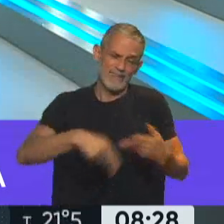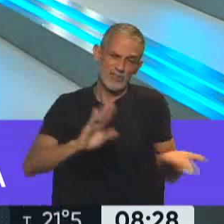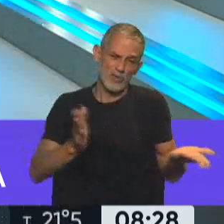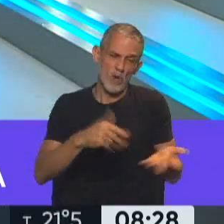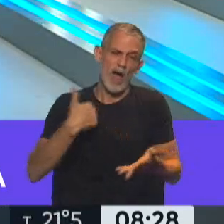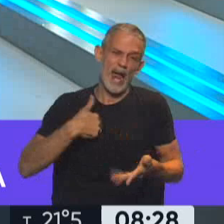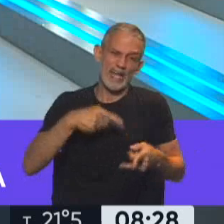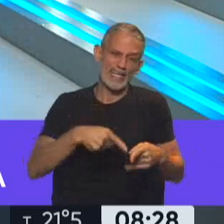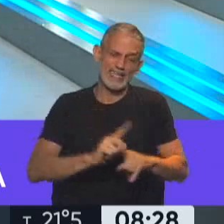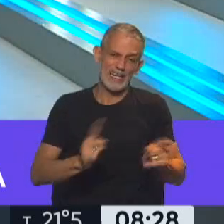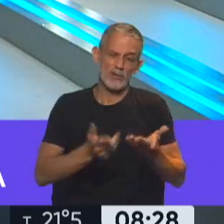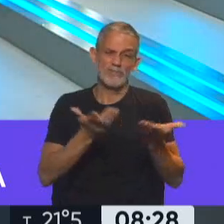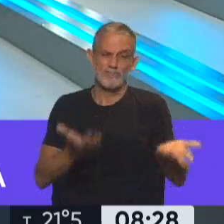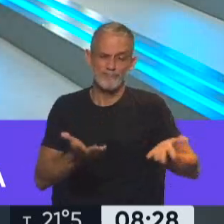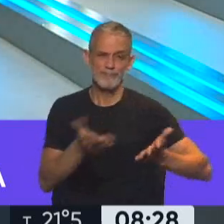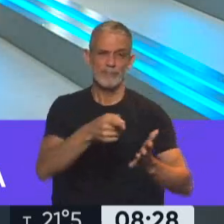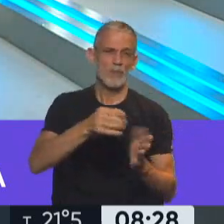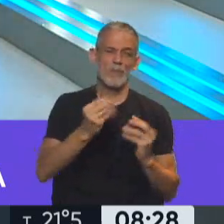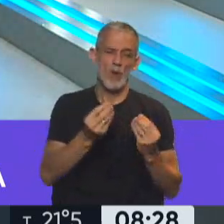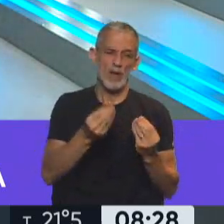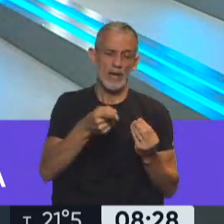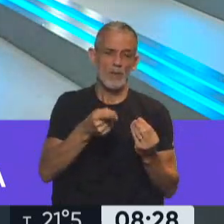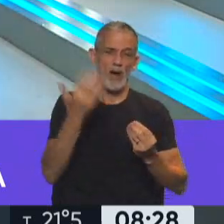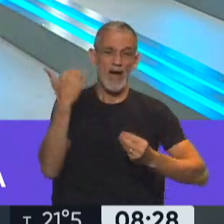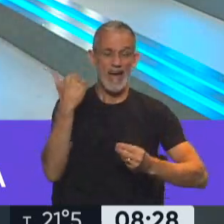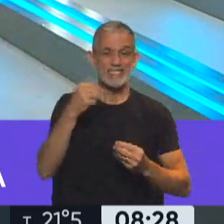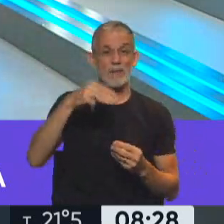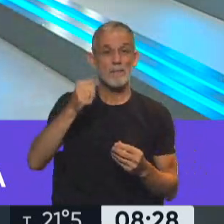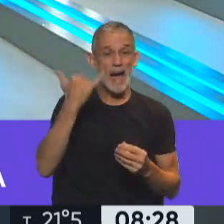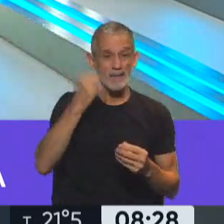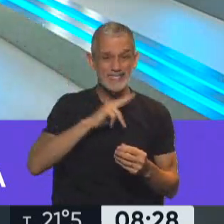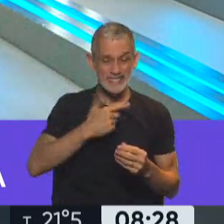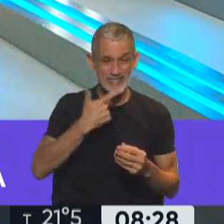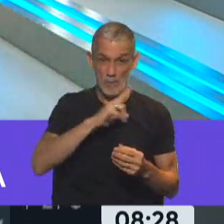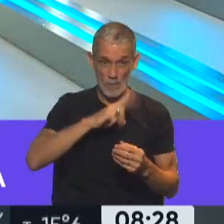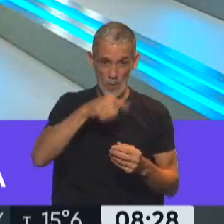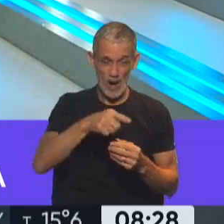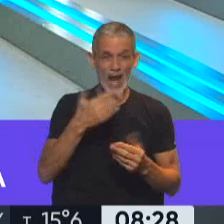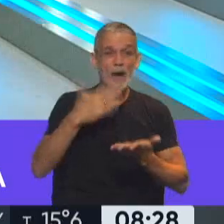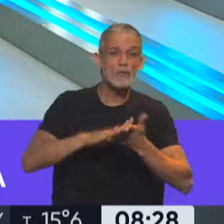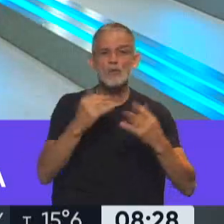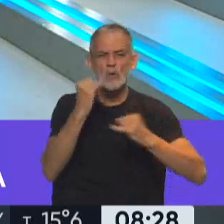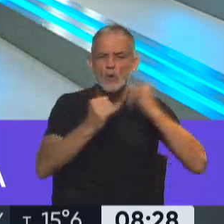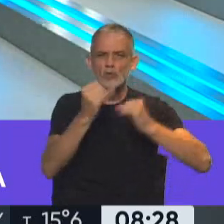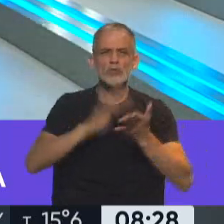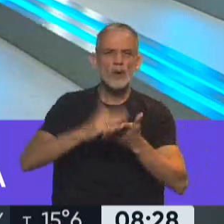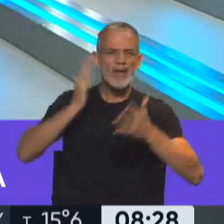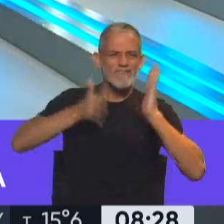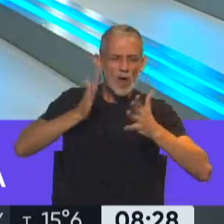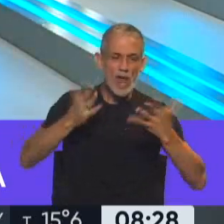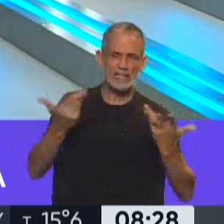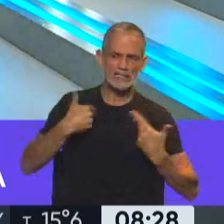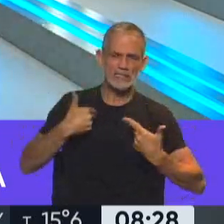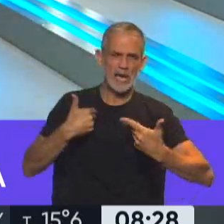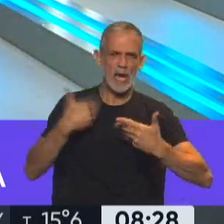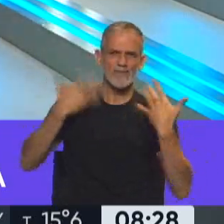en la Argentina. ¿Por qué decimos esto? Porque ayer Mavis Álvarez habló de situaciones de violencia, incluso